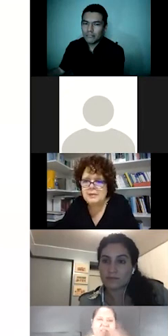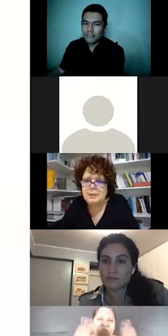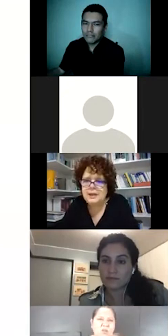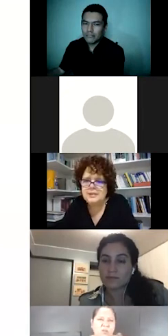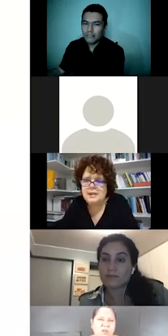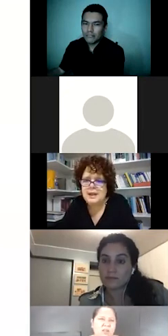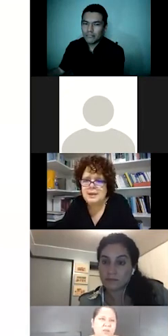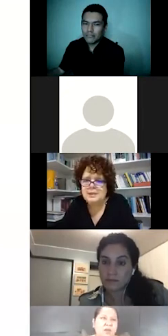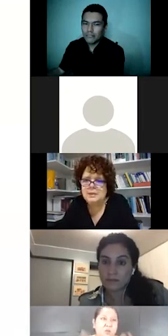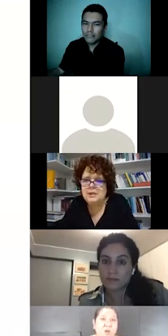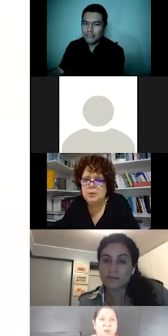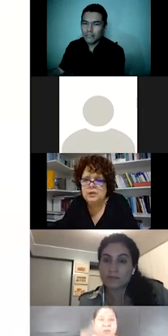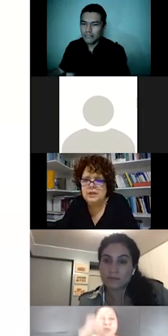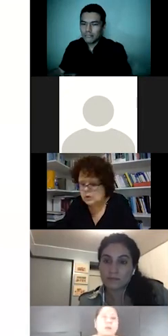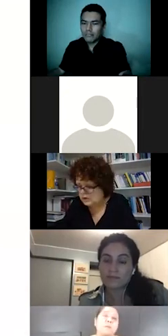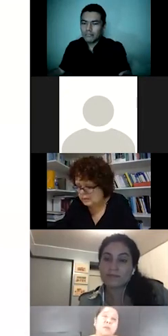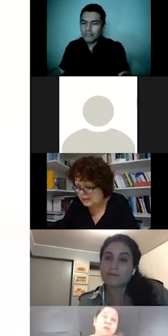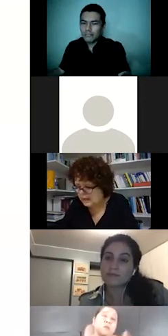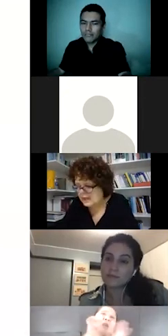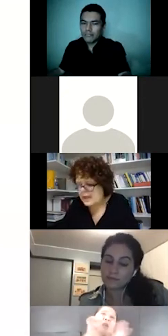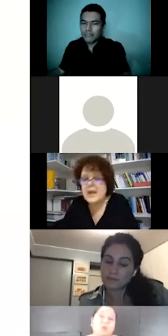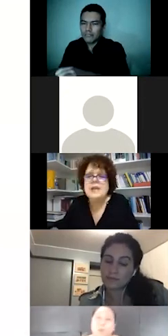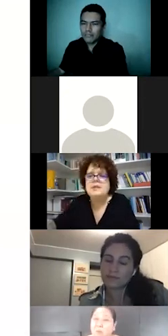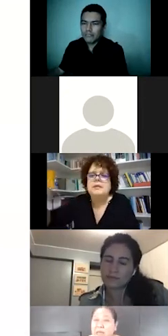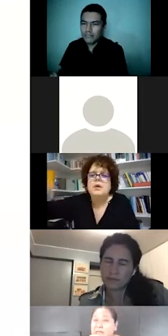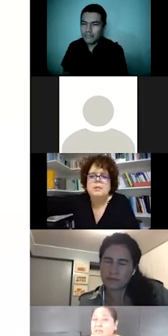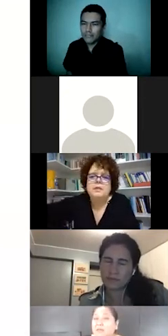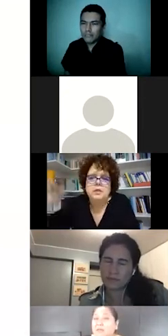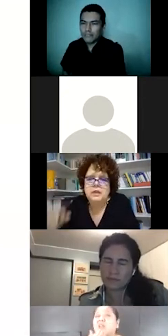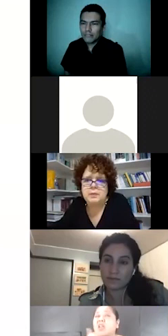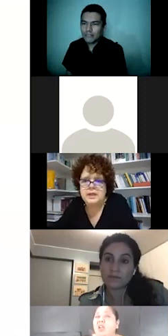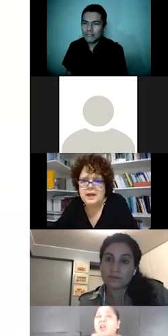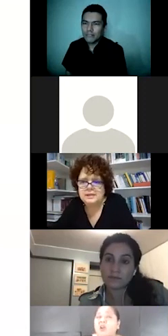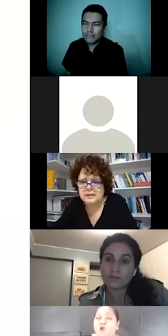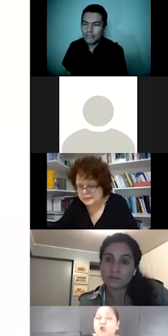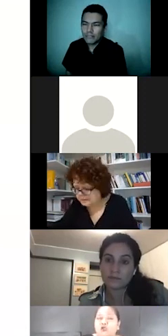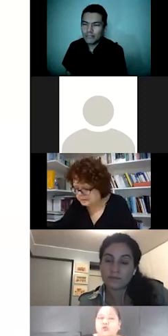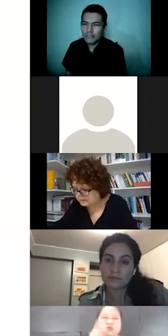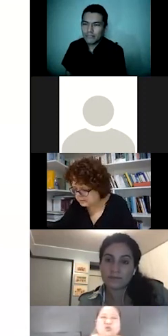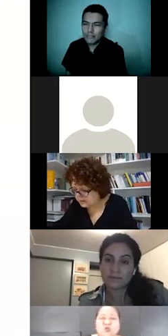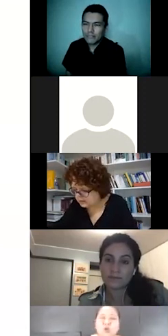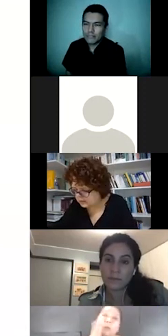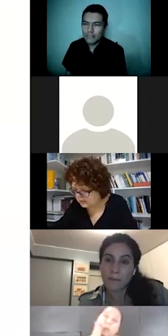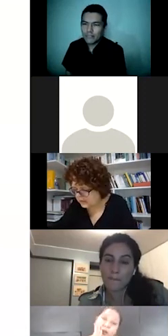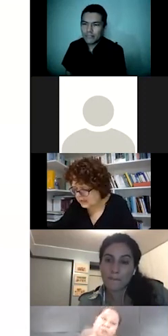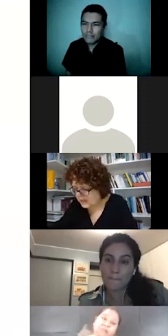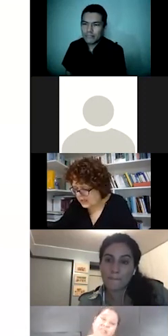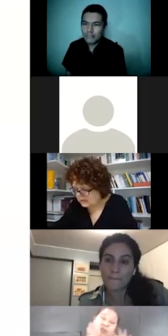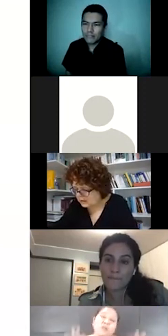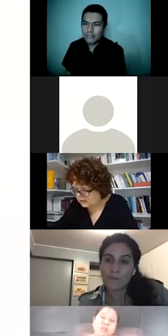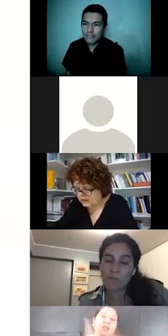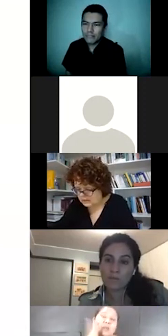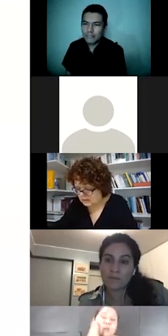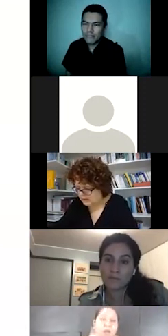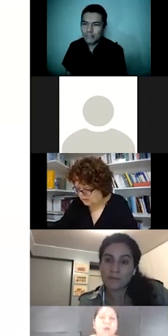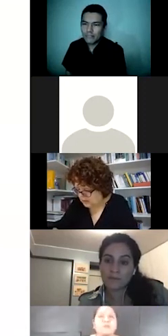que la mamá, que es la que pasa más tiempo con el niño, si aprende, ella va a servir como profesora después en casa, ¿no? Eso sí.